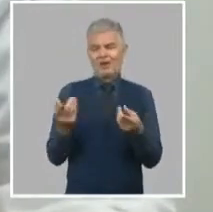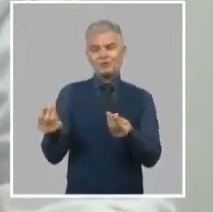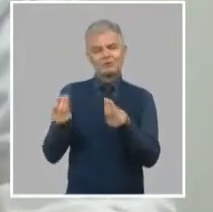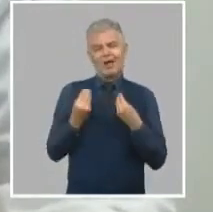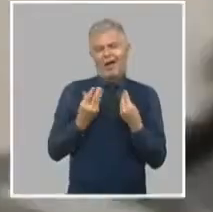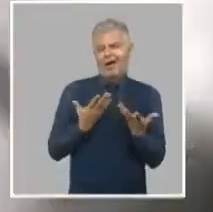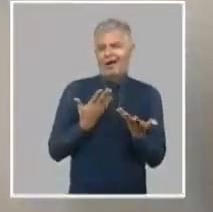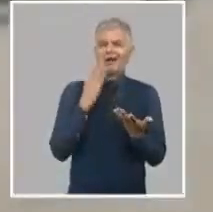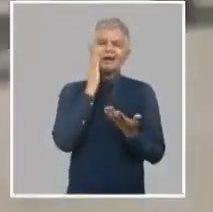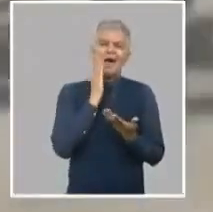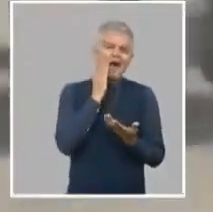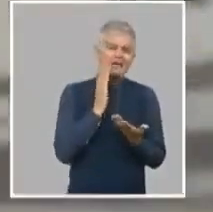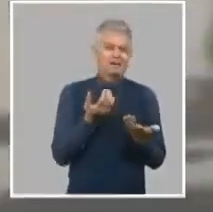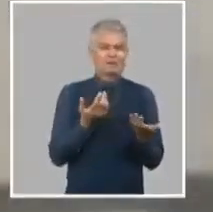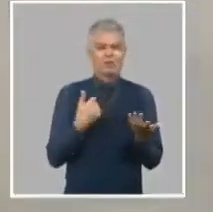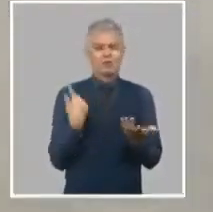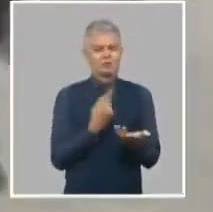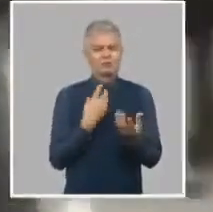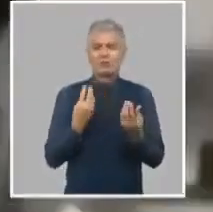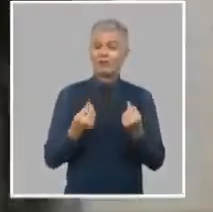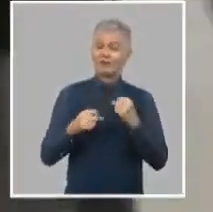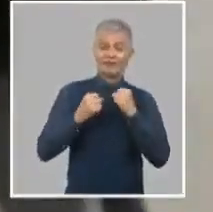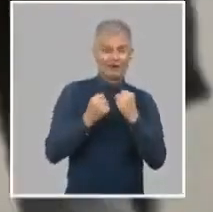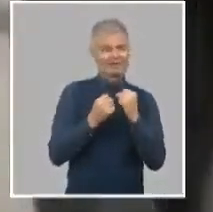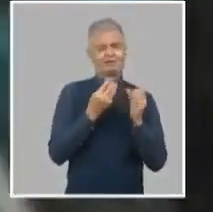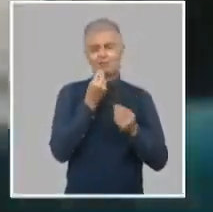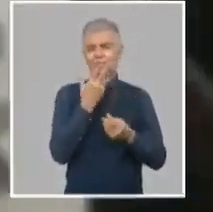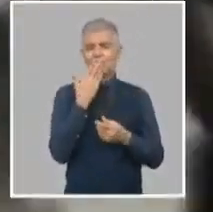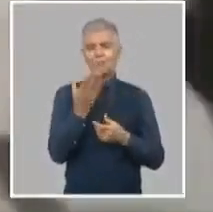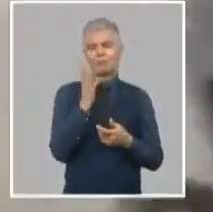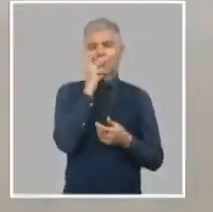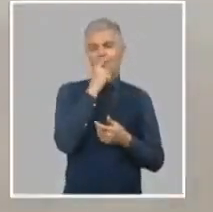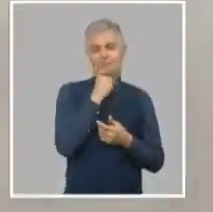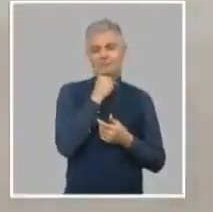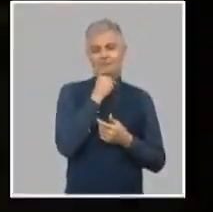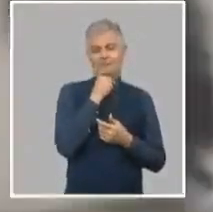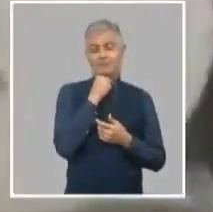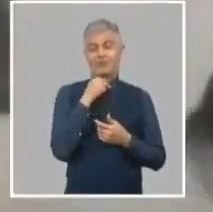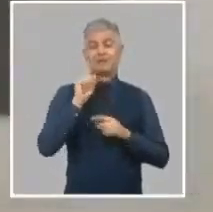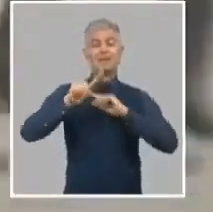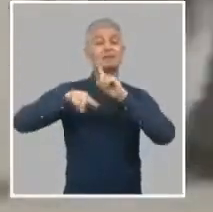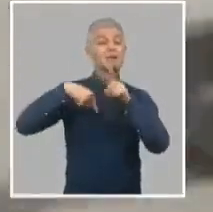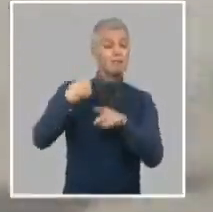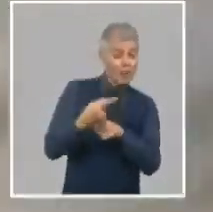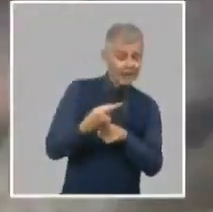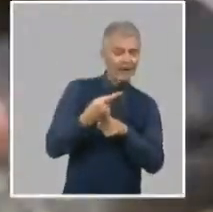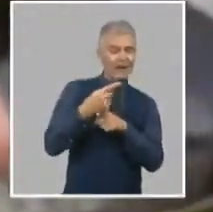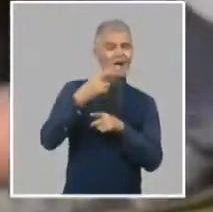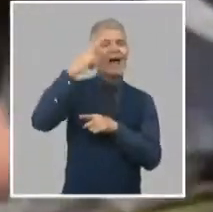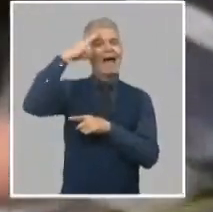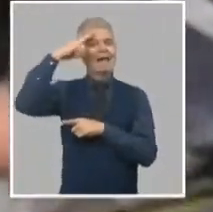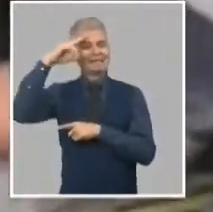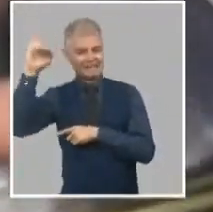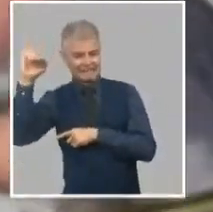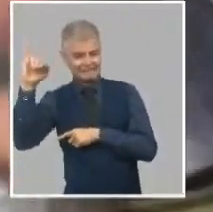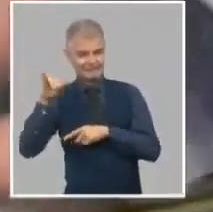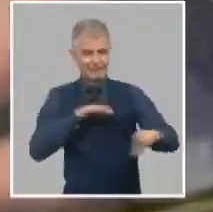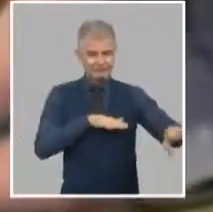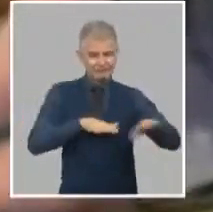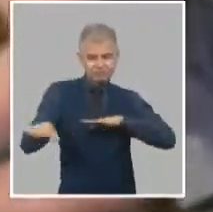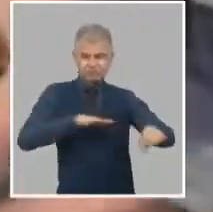muy intensa. Luego vino Haití en el terremoto. Haití, que conocíamos ya por una misión